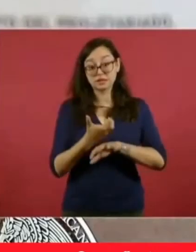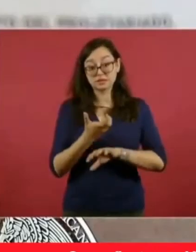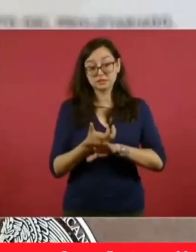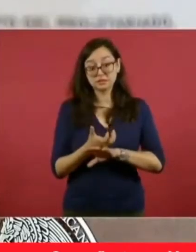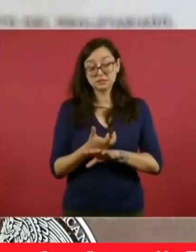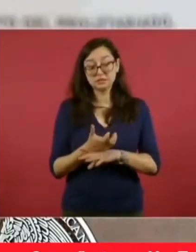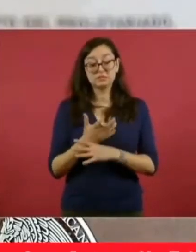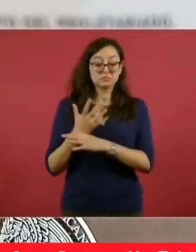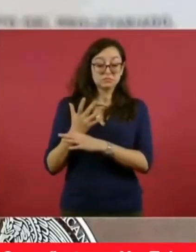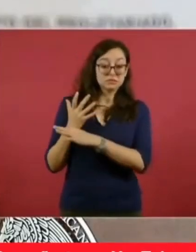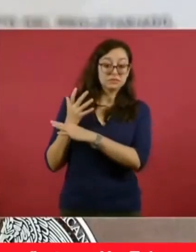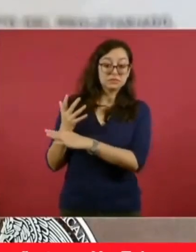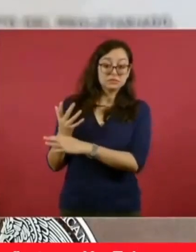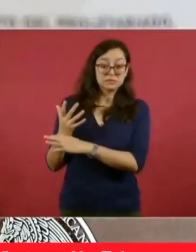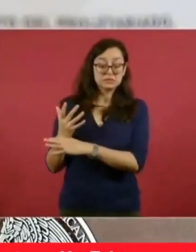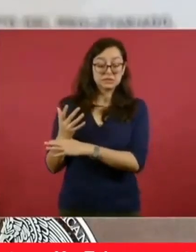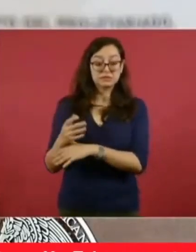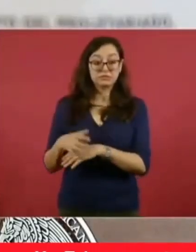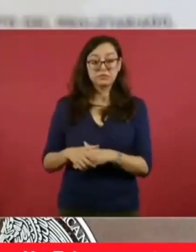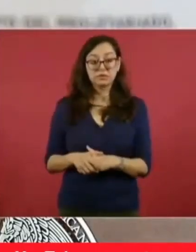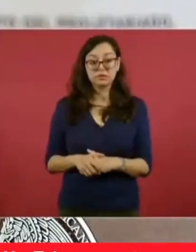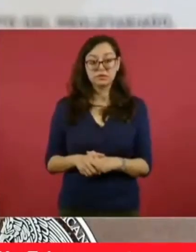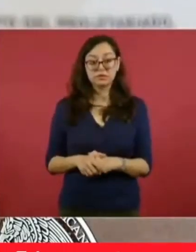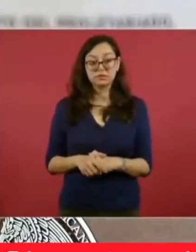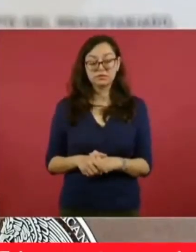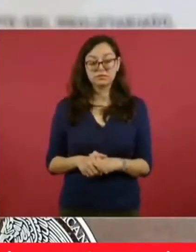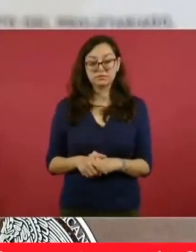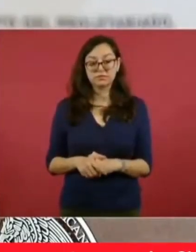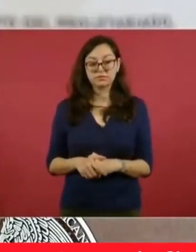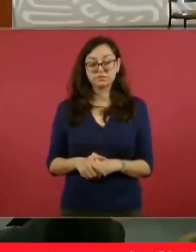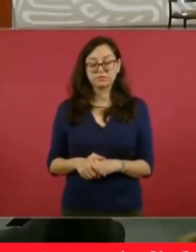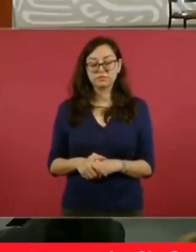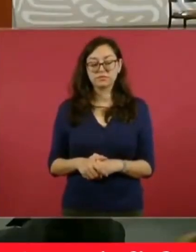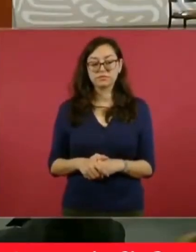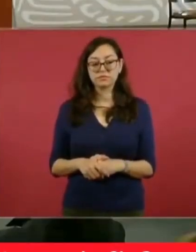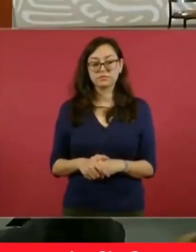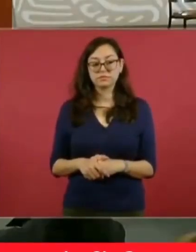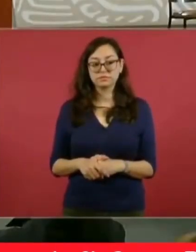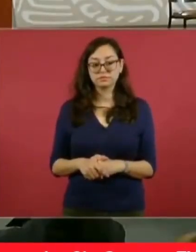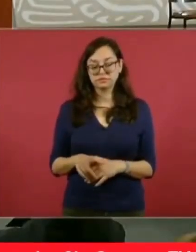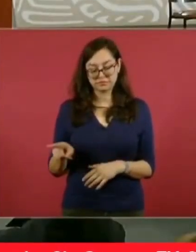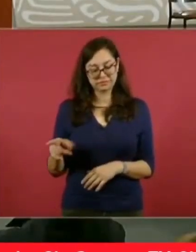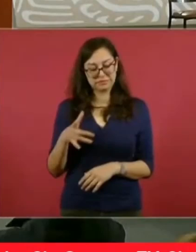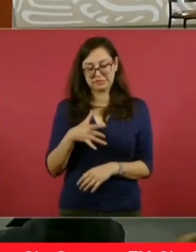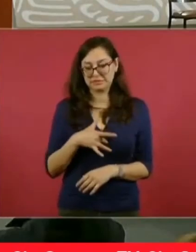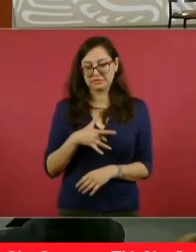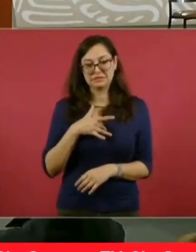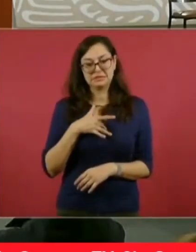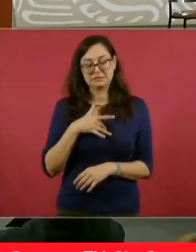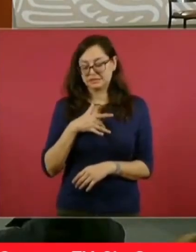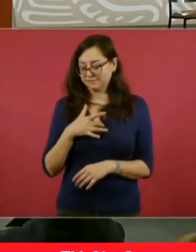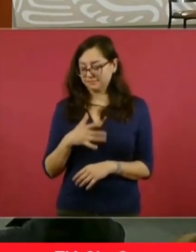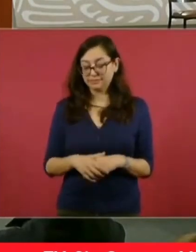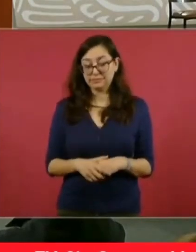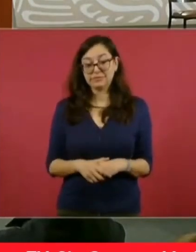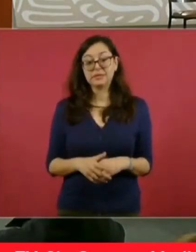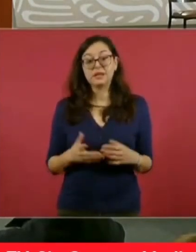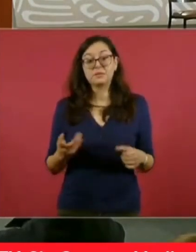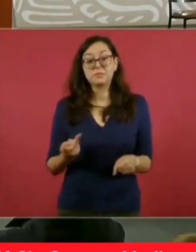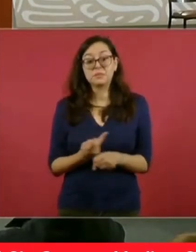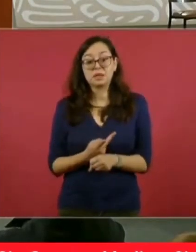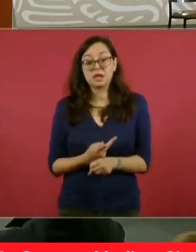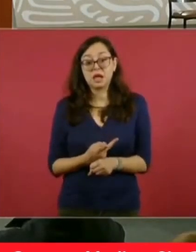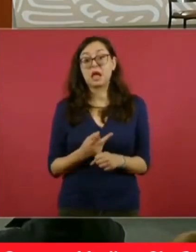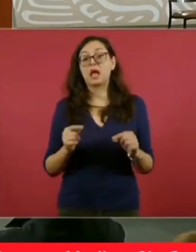aseguró que en México se redujo la pobreza, miren nada más, qué insensibilidad, que se redujo la pobreza debido a las